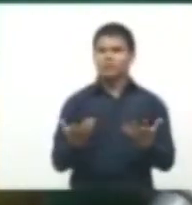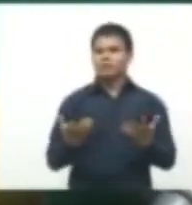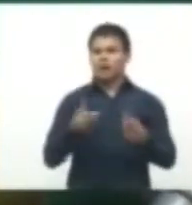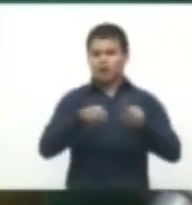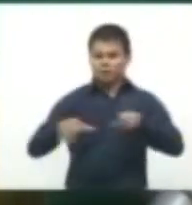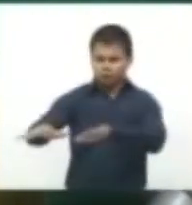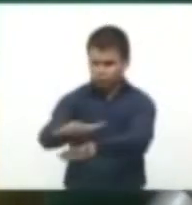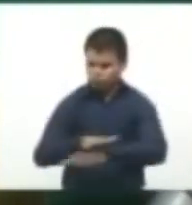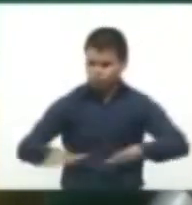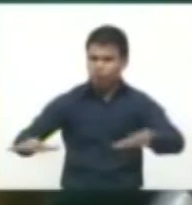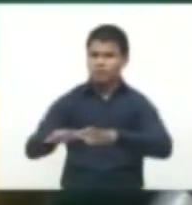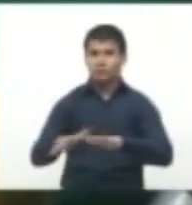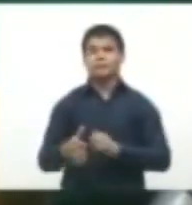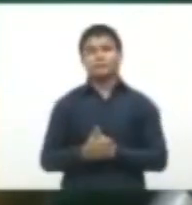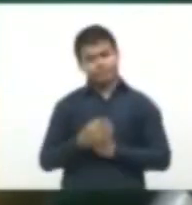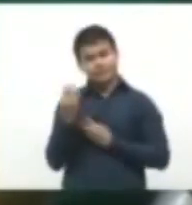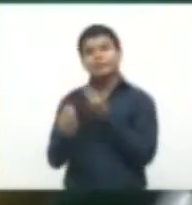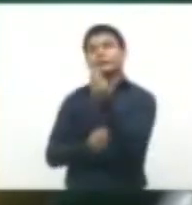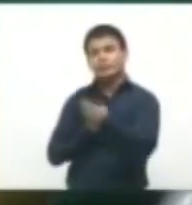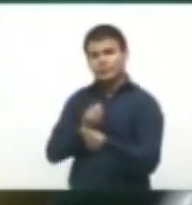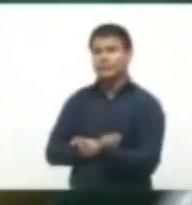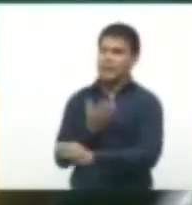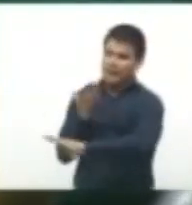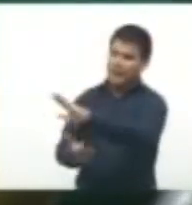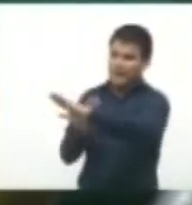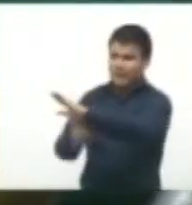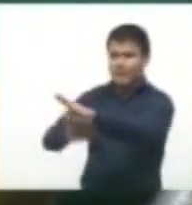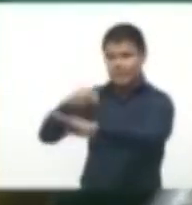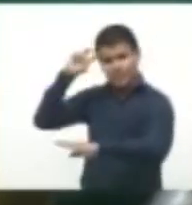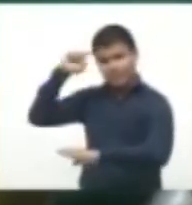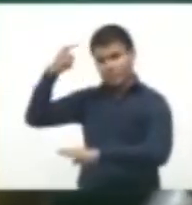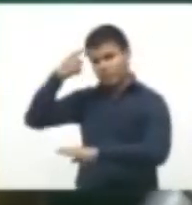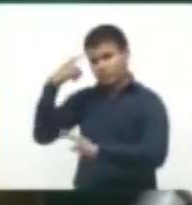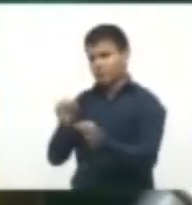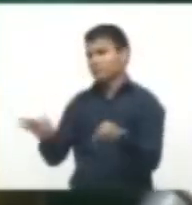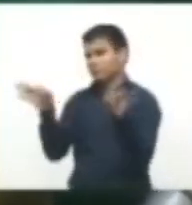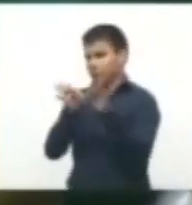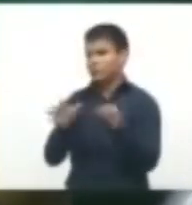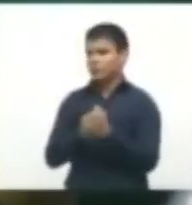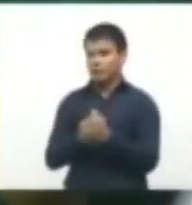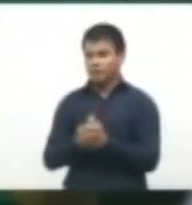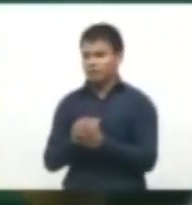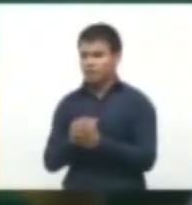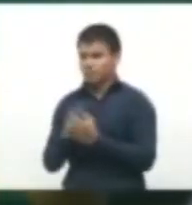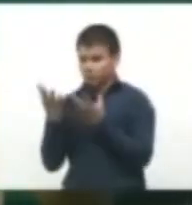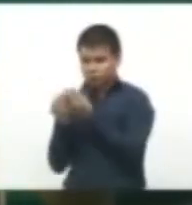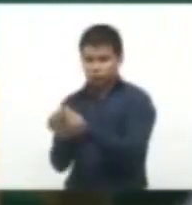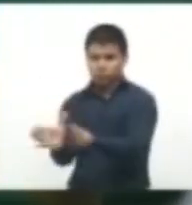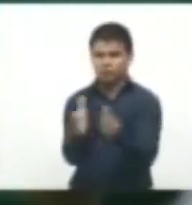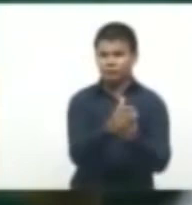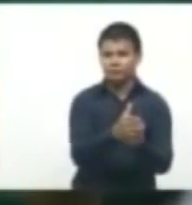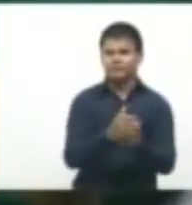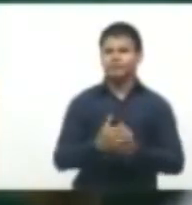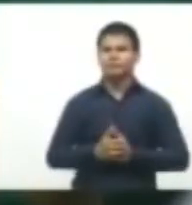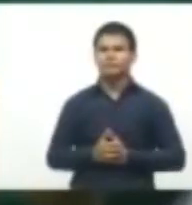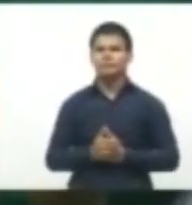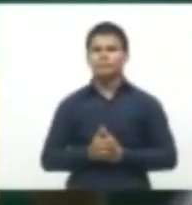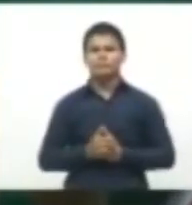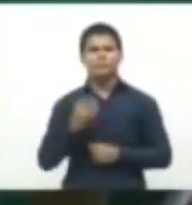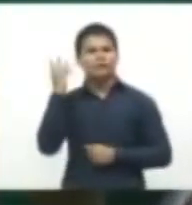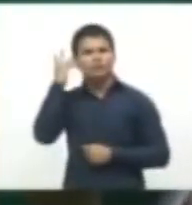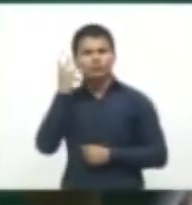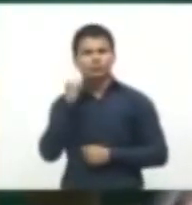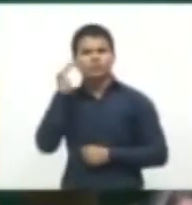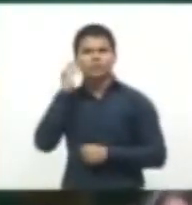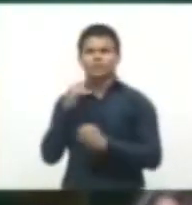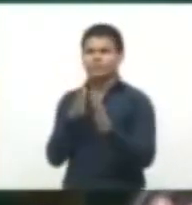tierra, aquí hay que hacer algo urgentemente, se lo estamos pidiendo al gobierno nacional. Todos los días